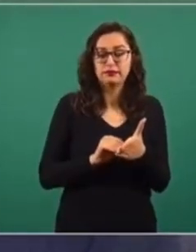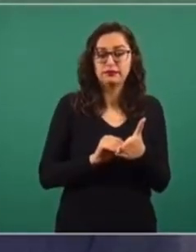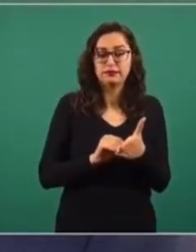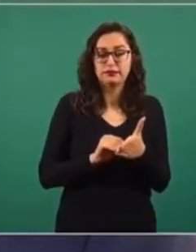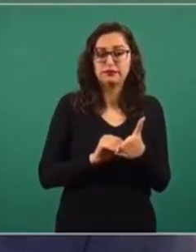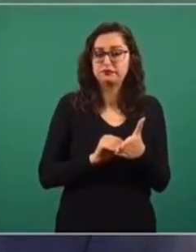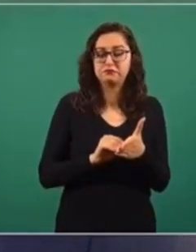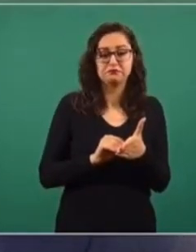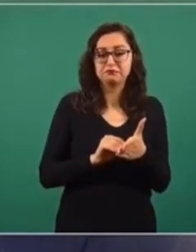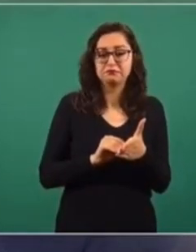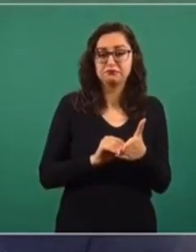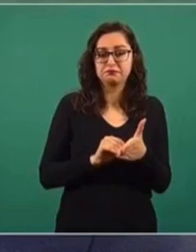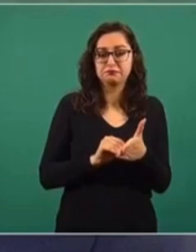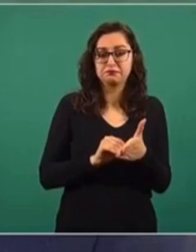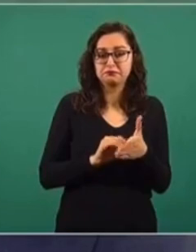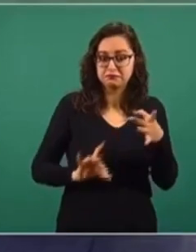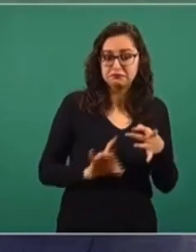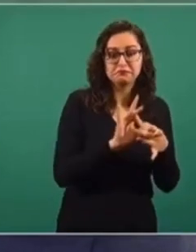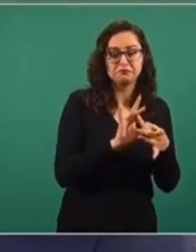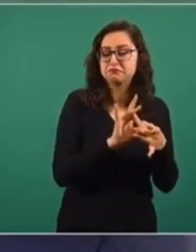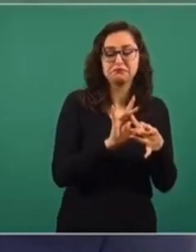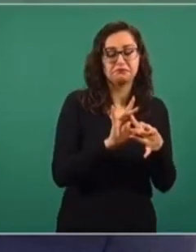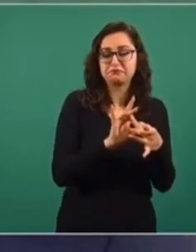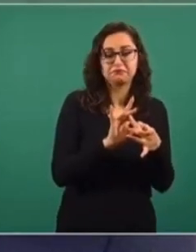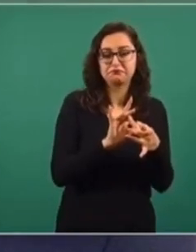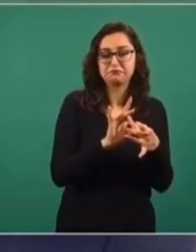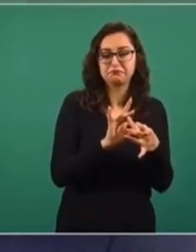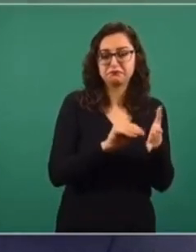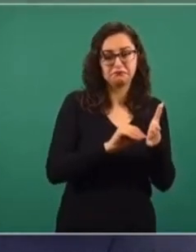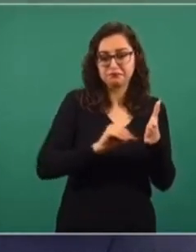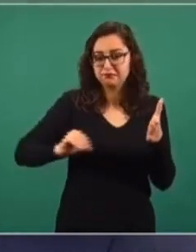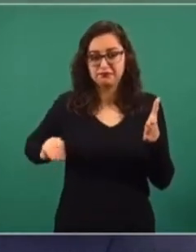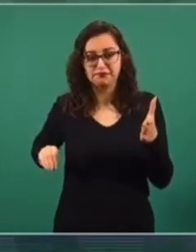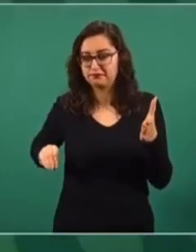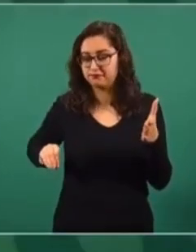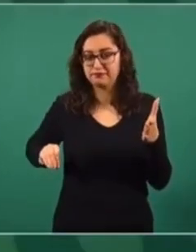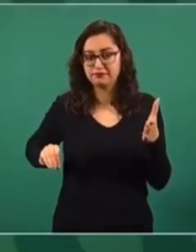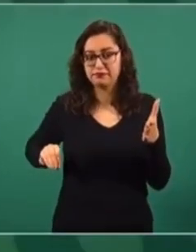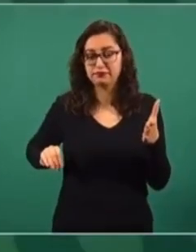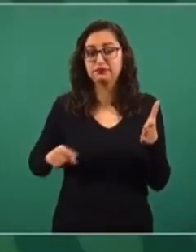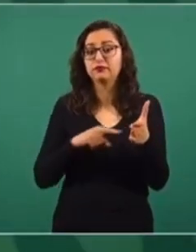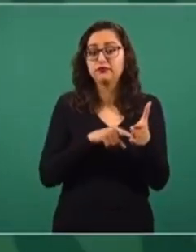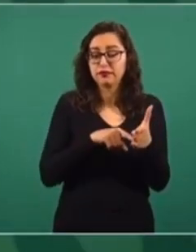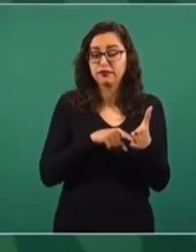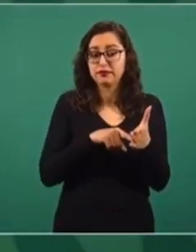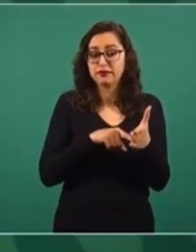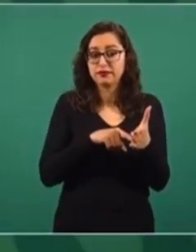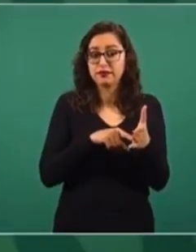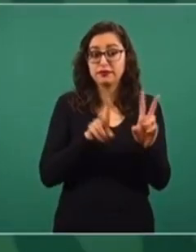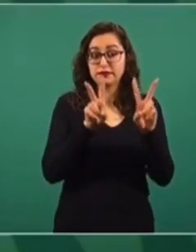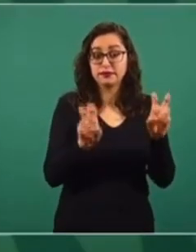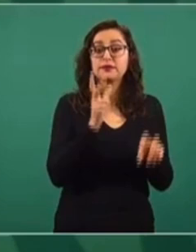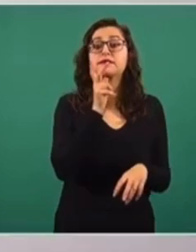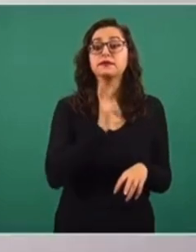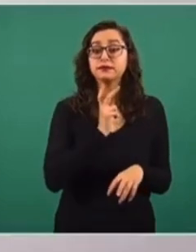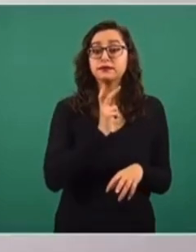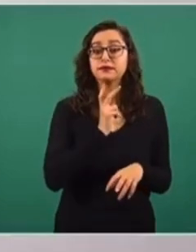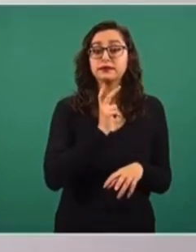no quedara incluido en el acuerdo. Y que en materia de petróleo